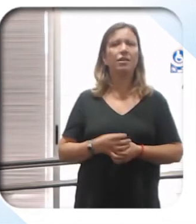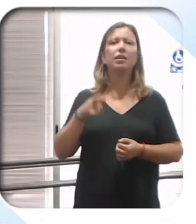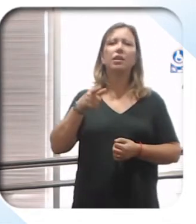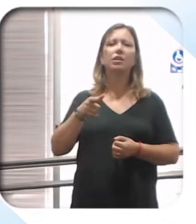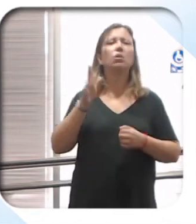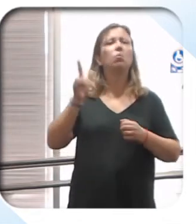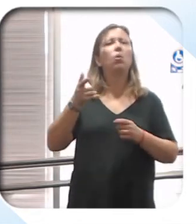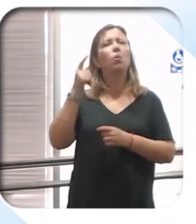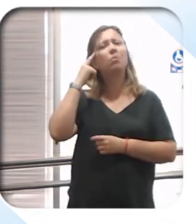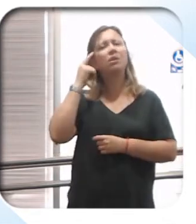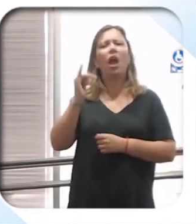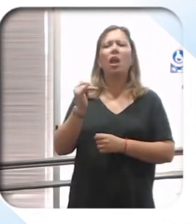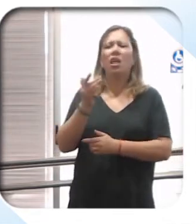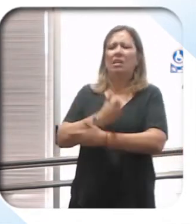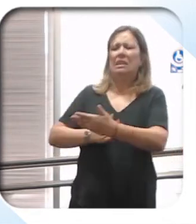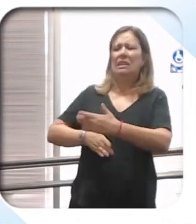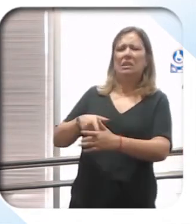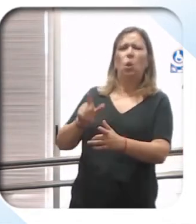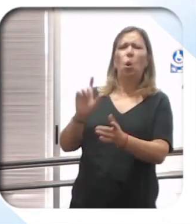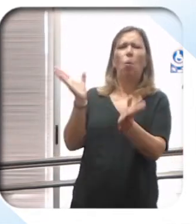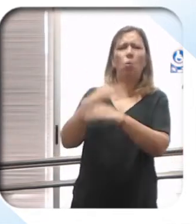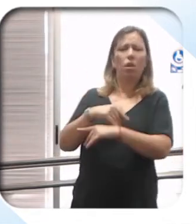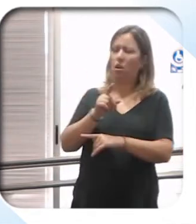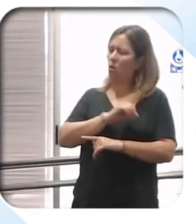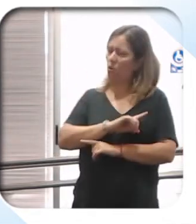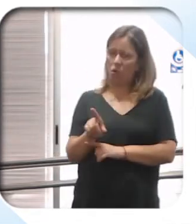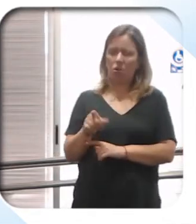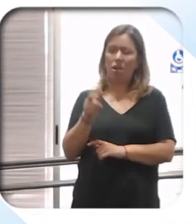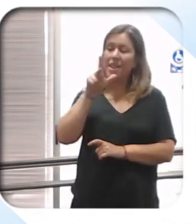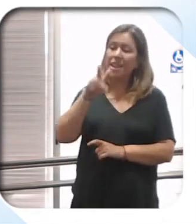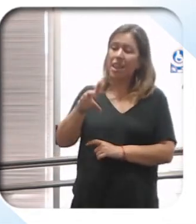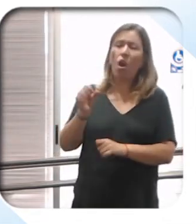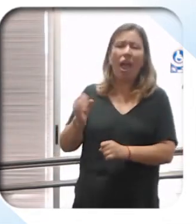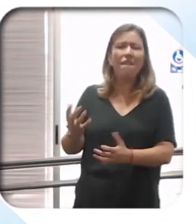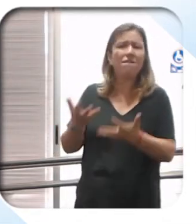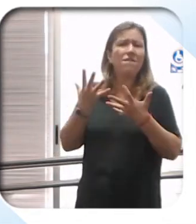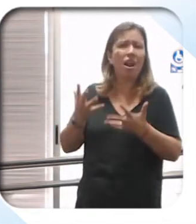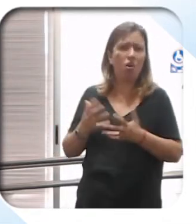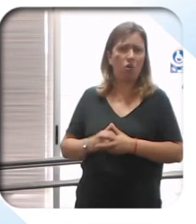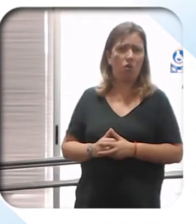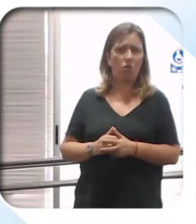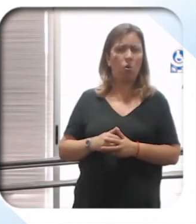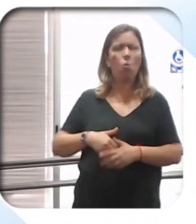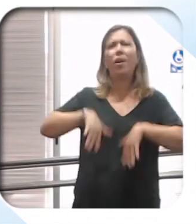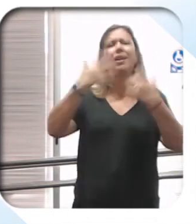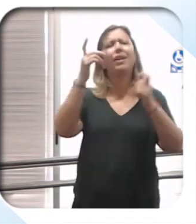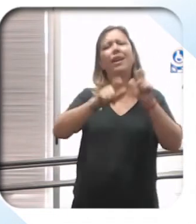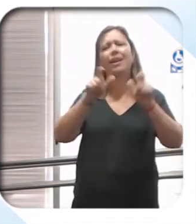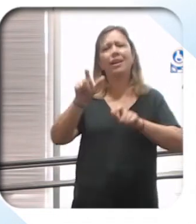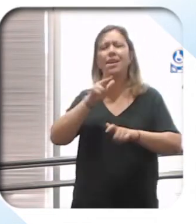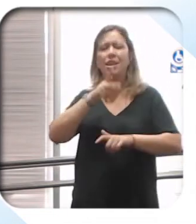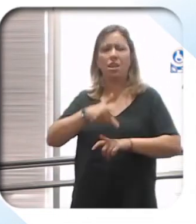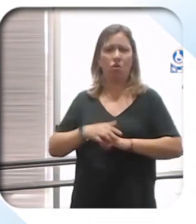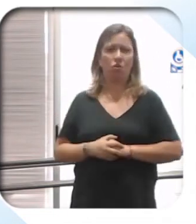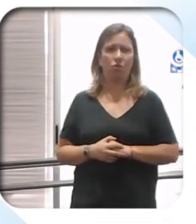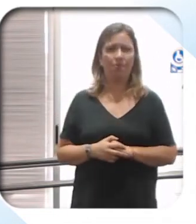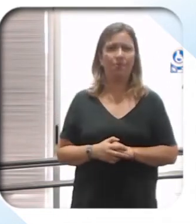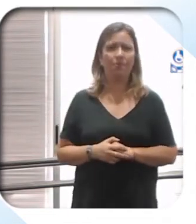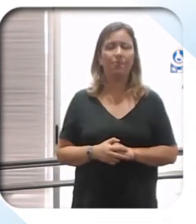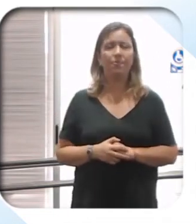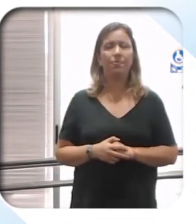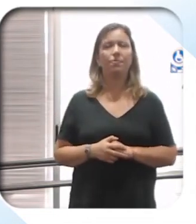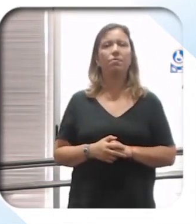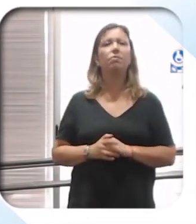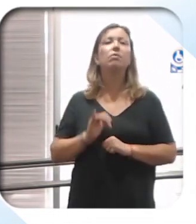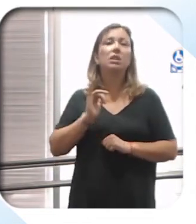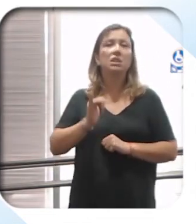esa carga de déficit, porque es un hijo y es tan valioso como cualquier hijo. ¿Sí? Entonces,